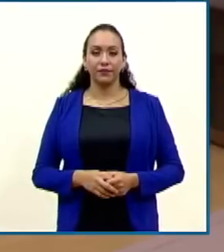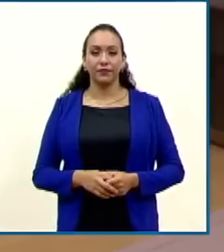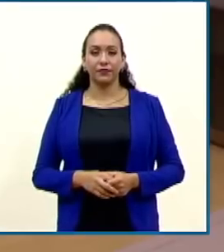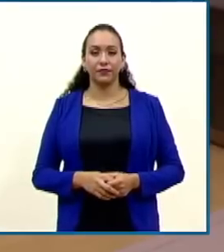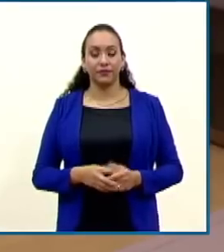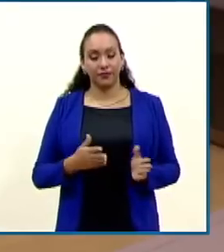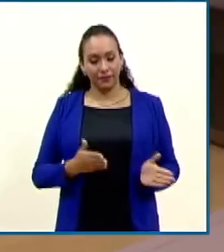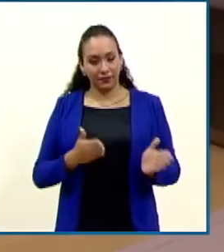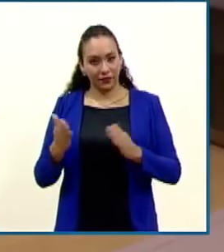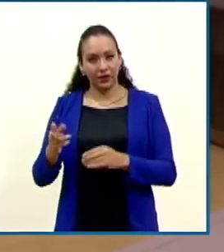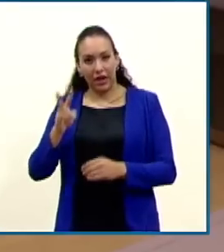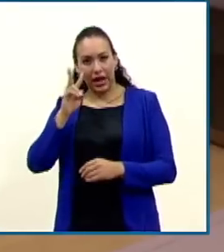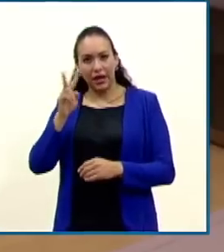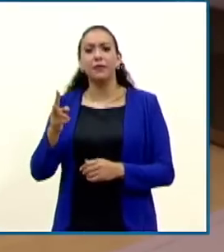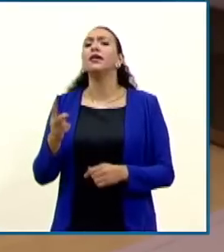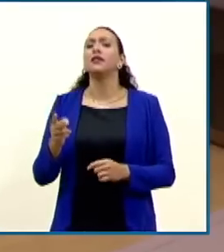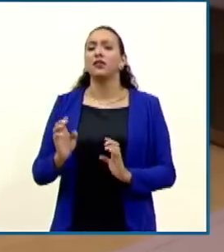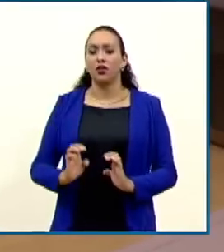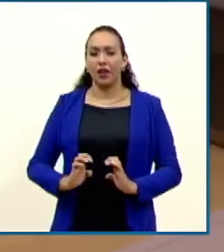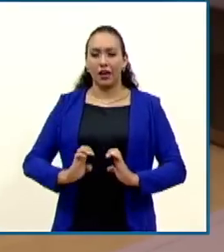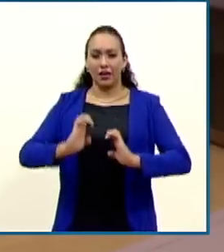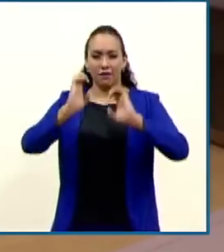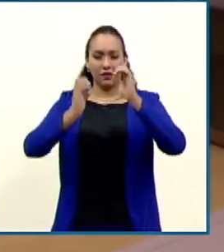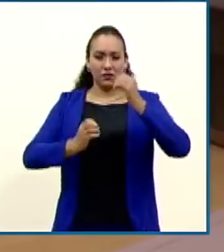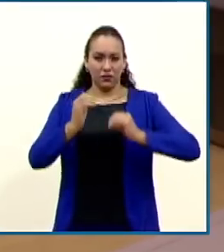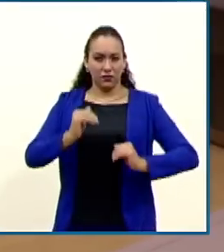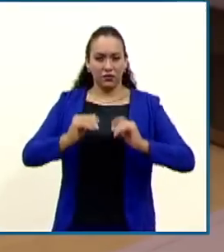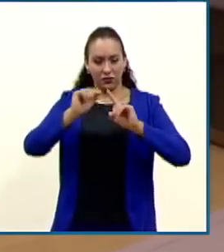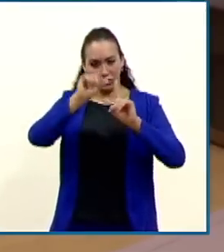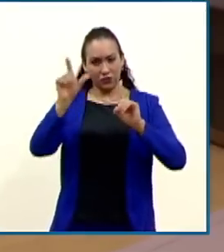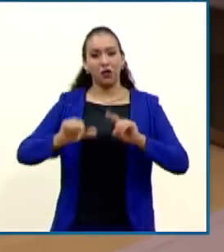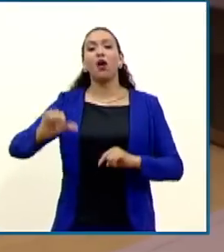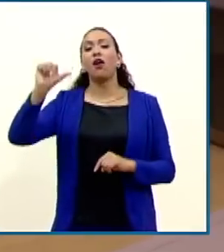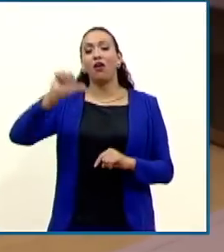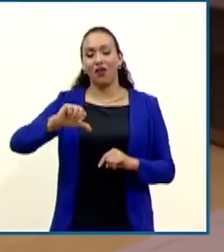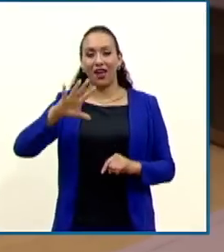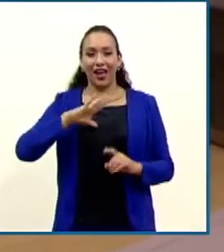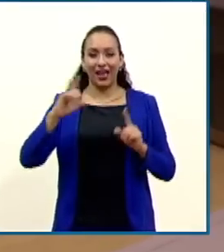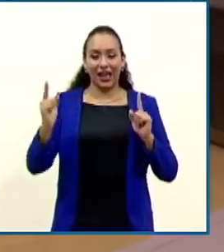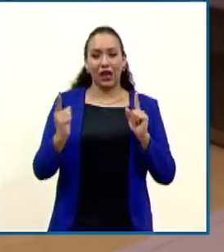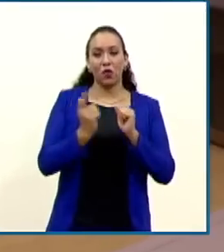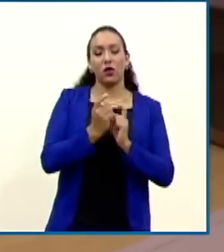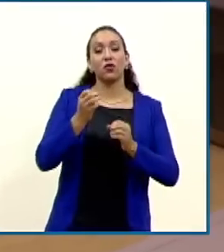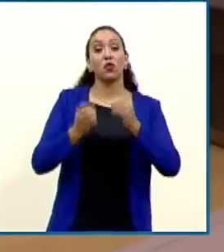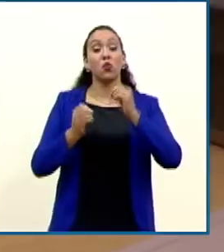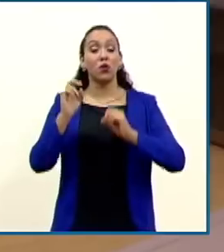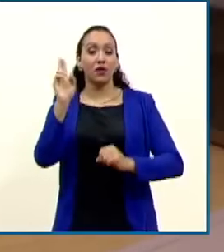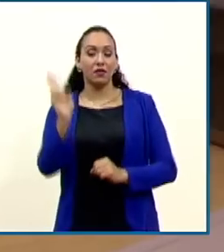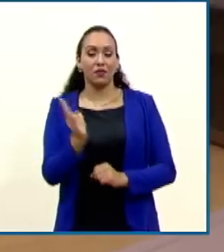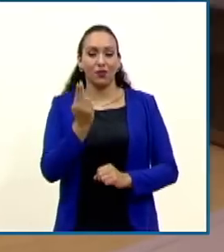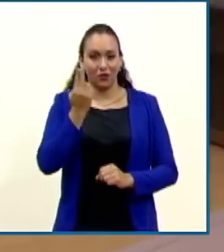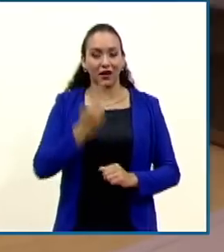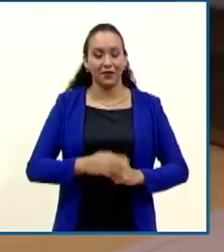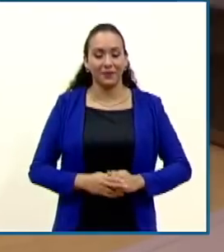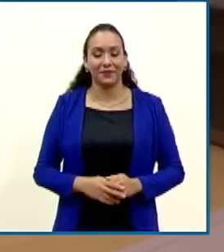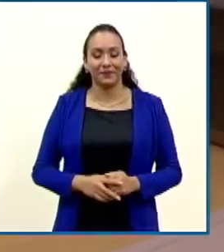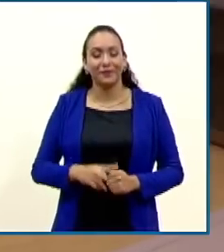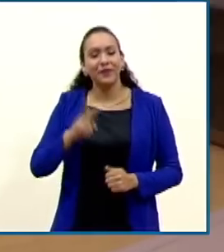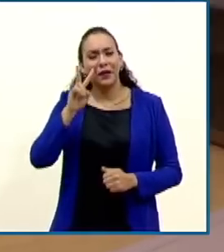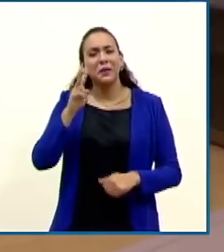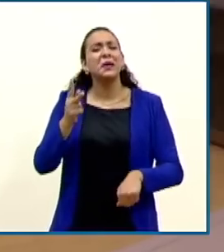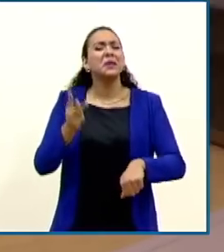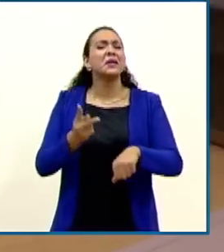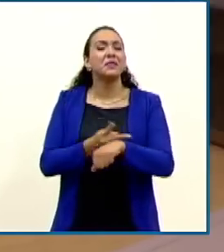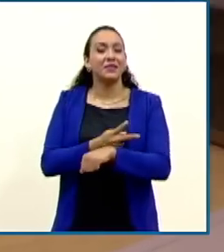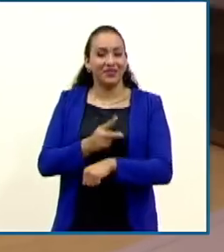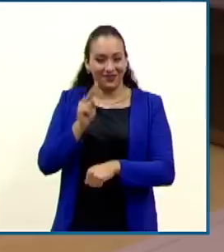Y vámonos ahora a la sede alterna de la Suprema Corte, donde se lleva a cabo el encuentro jurídico universitario. Mi compañero Juan Carlos